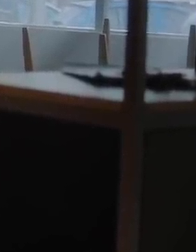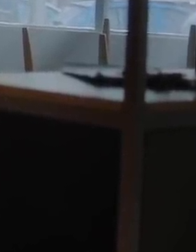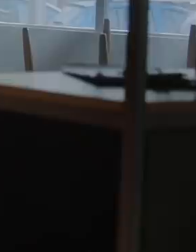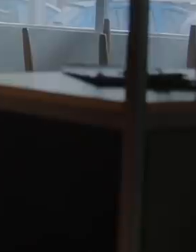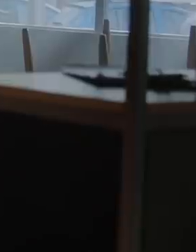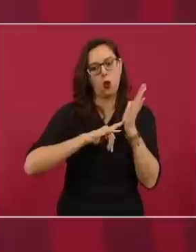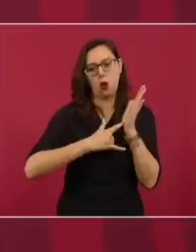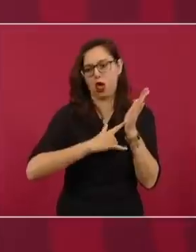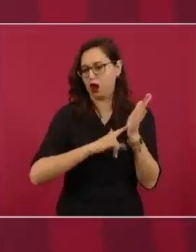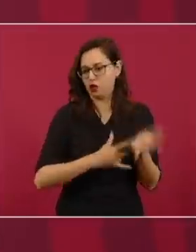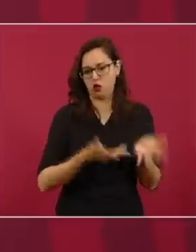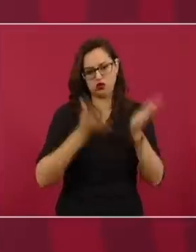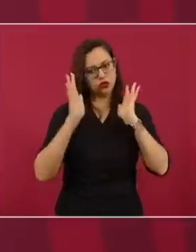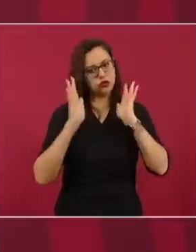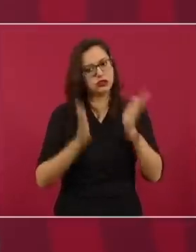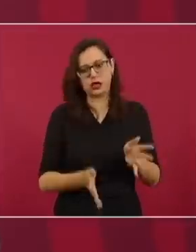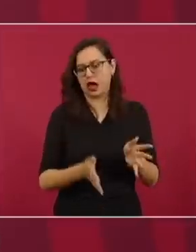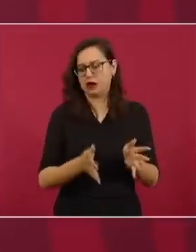expertos.